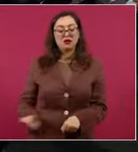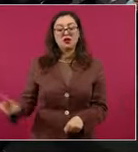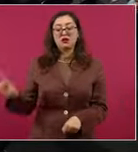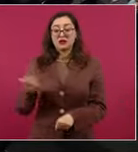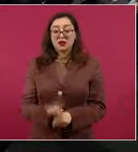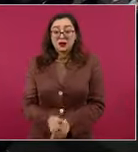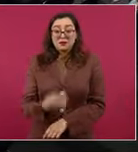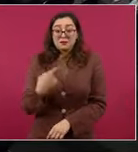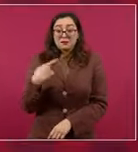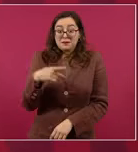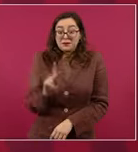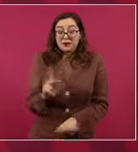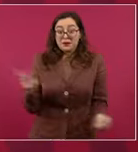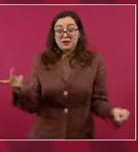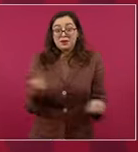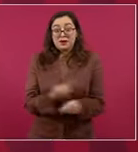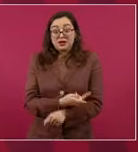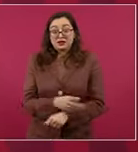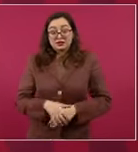pero